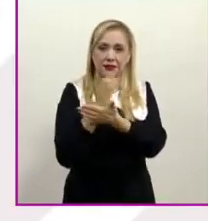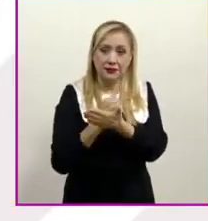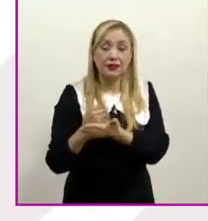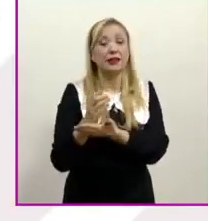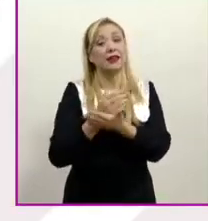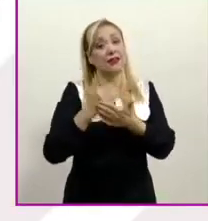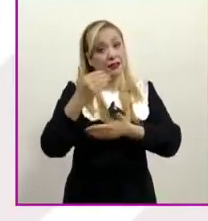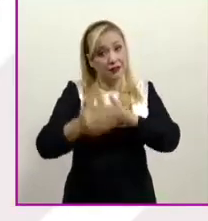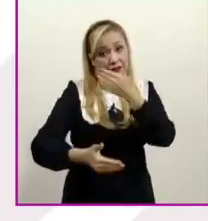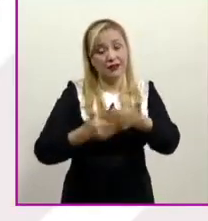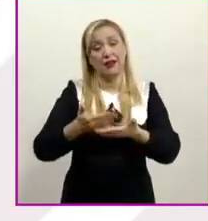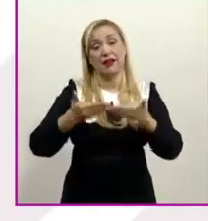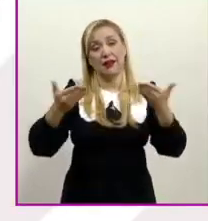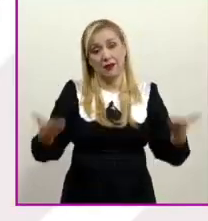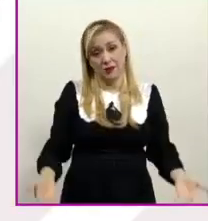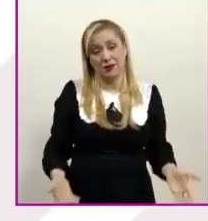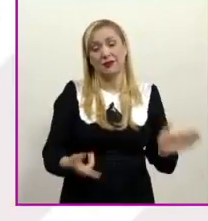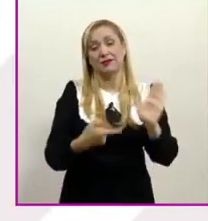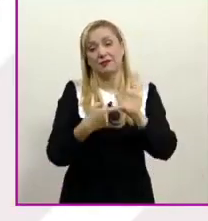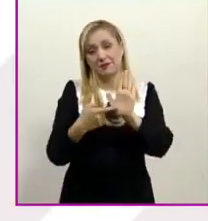consciente.